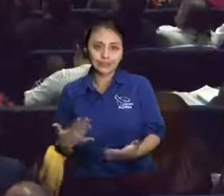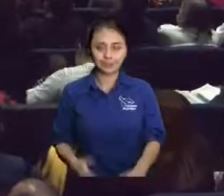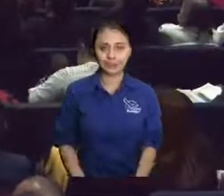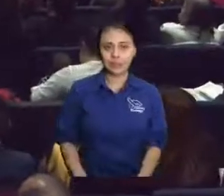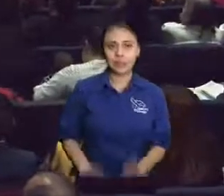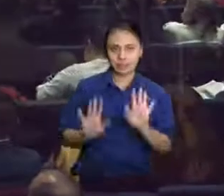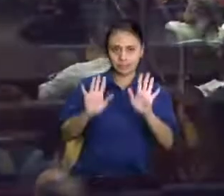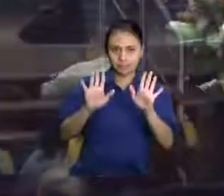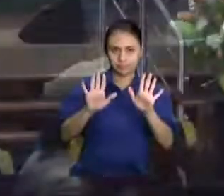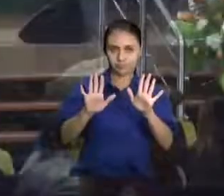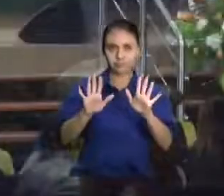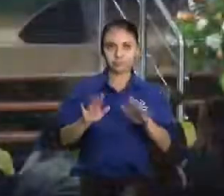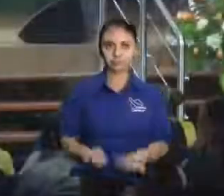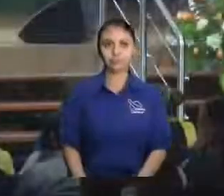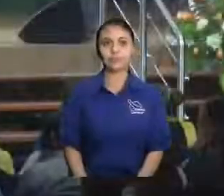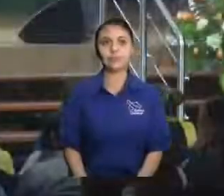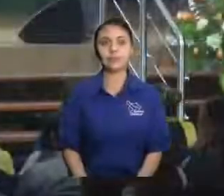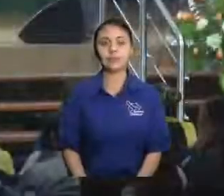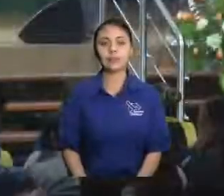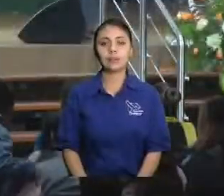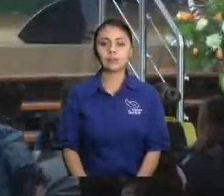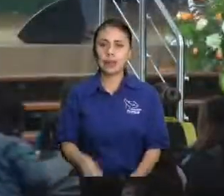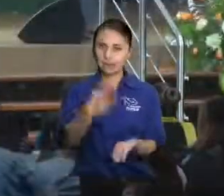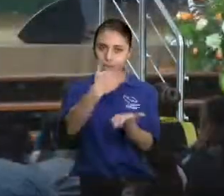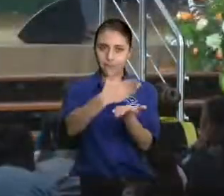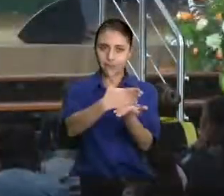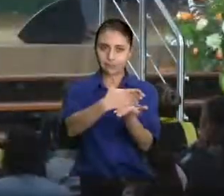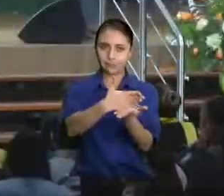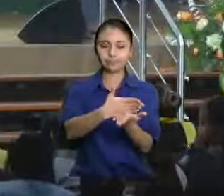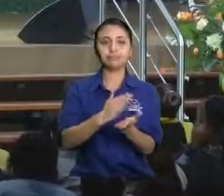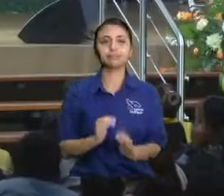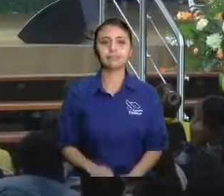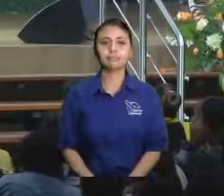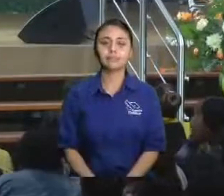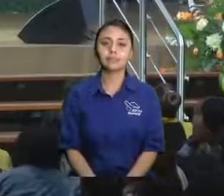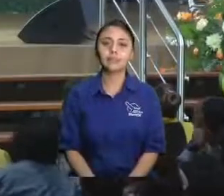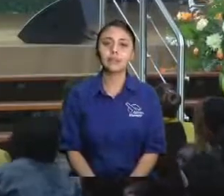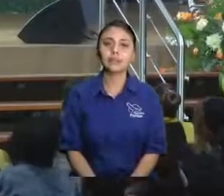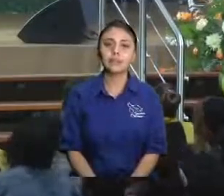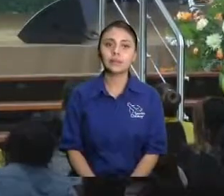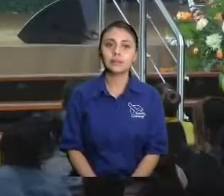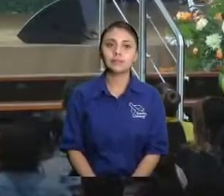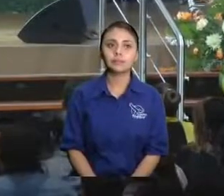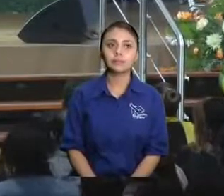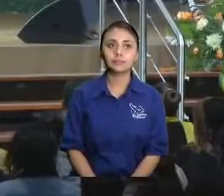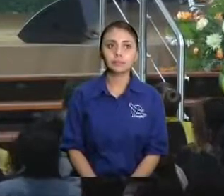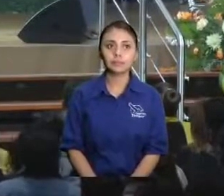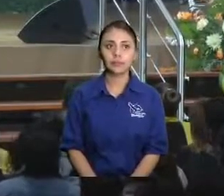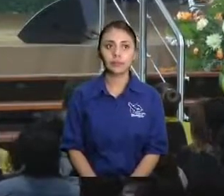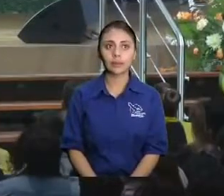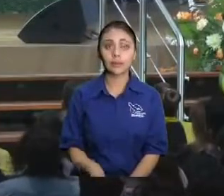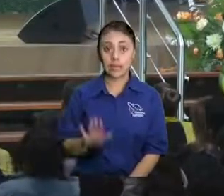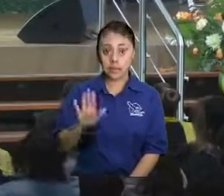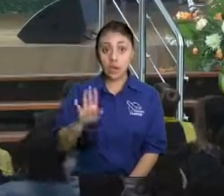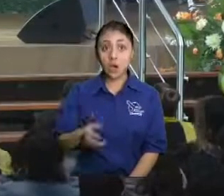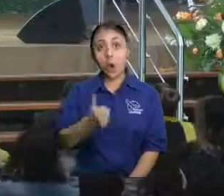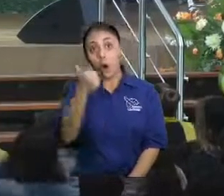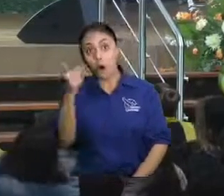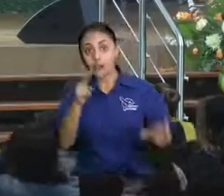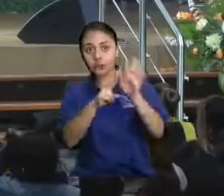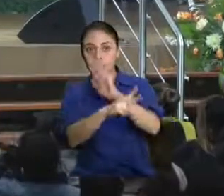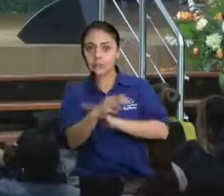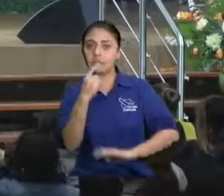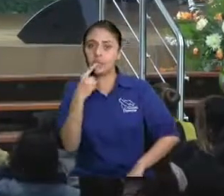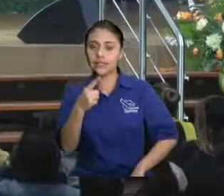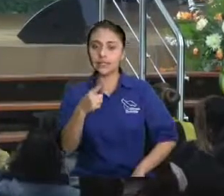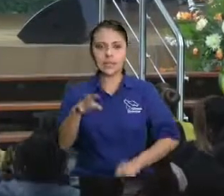Bueno, dejémoslo ahí, porque se pueden molestar algunos impíos. Pero sí, el impío pide prestado y no paga. Otro versículo que dice, el